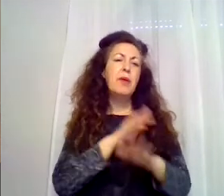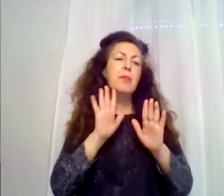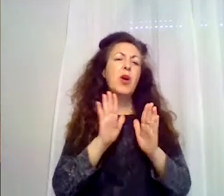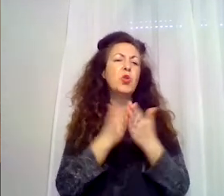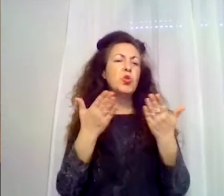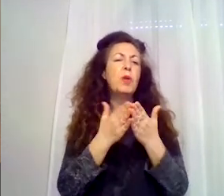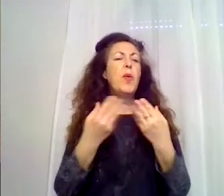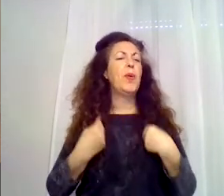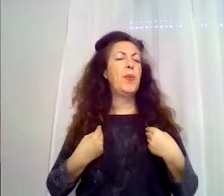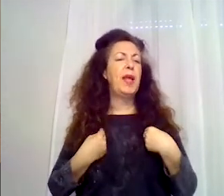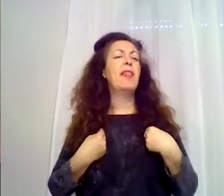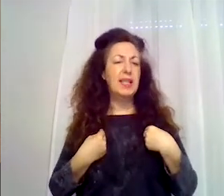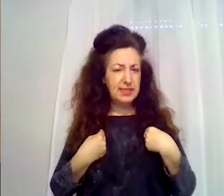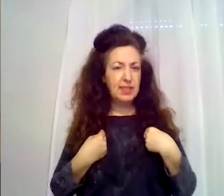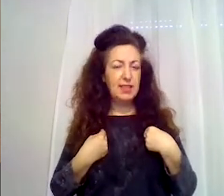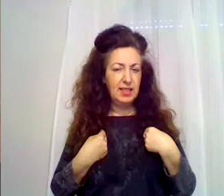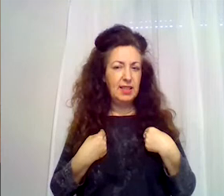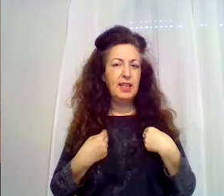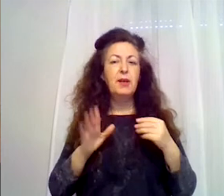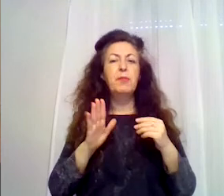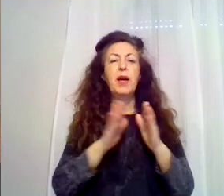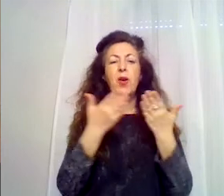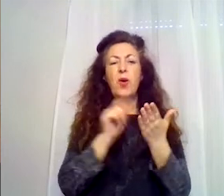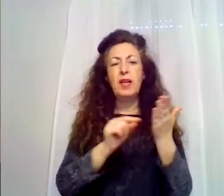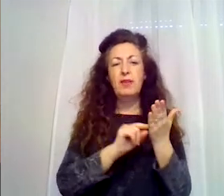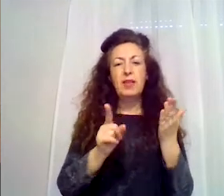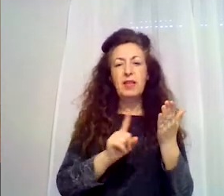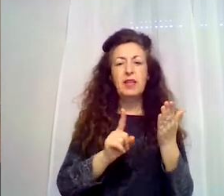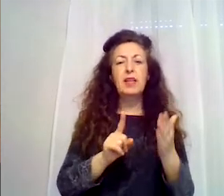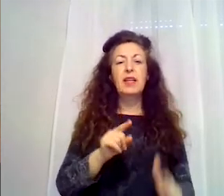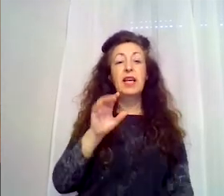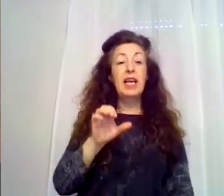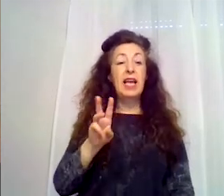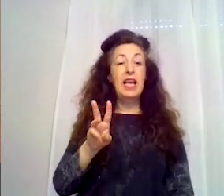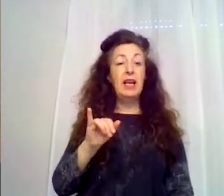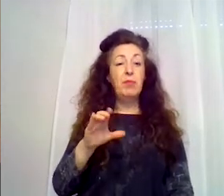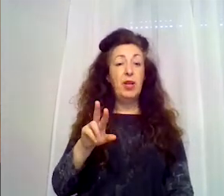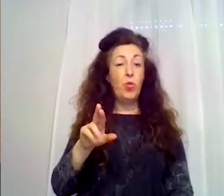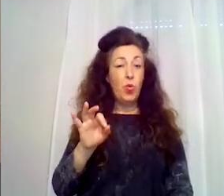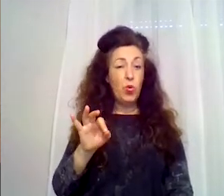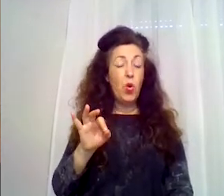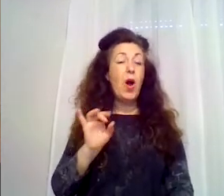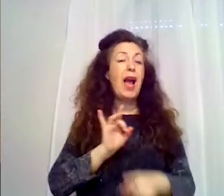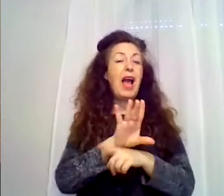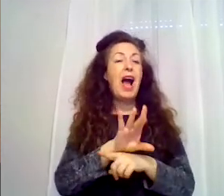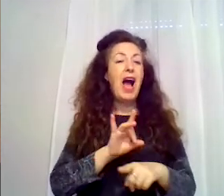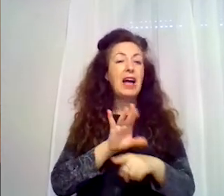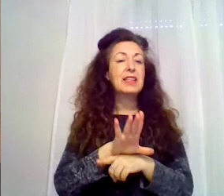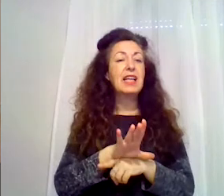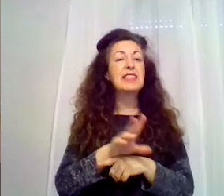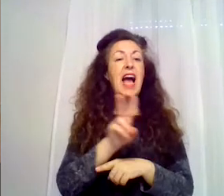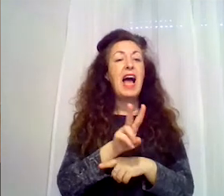de los librepensadores, del mundo de los libertinos y de esa escuela de la noche que lo